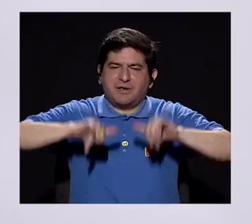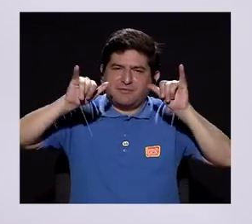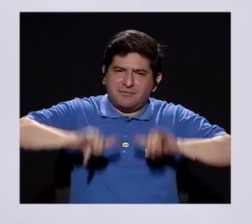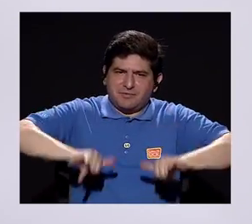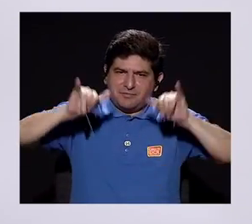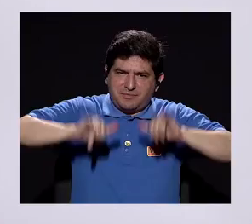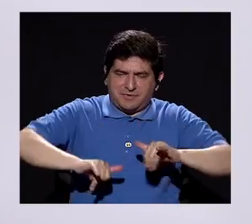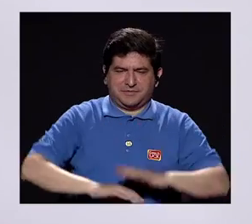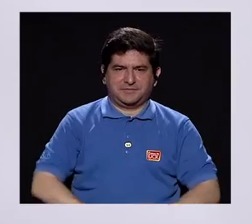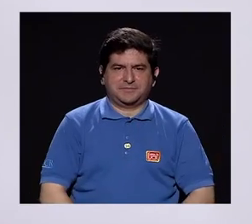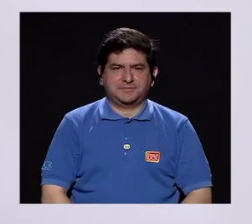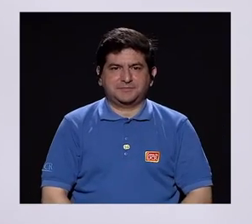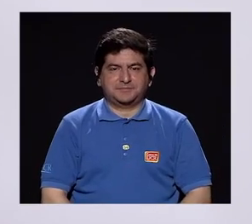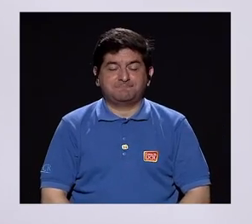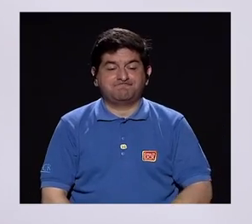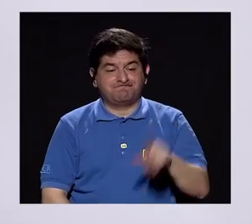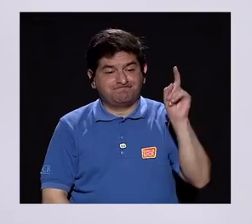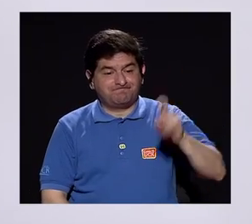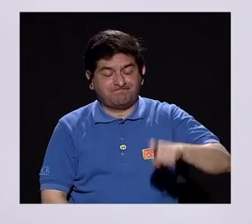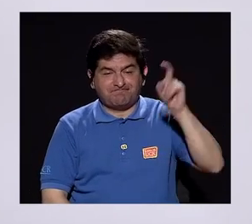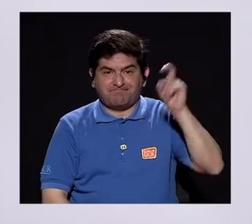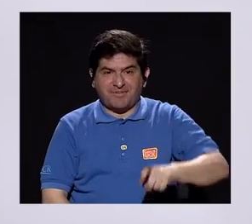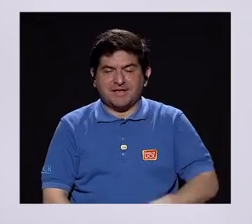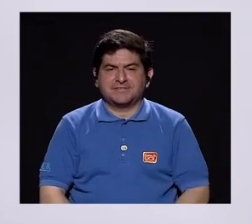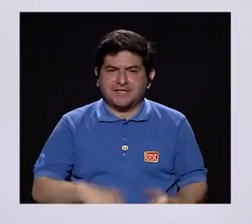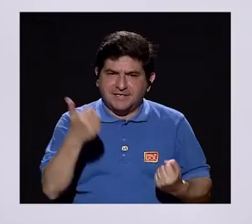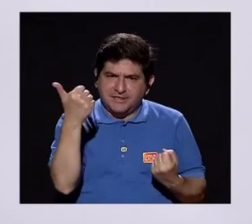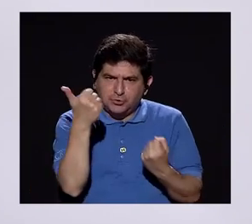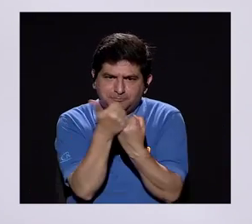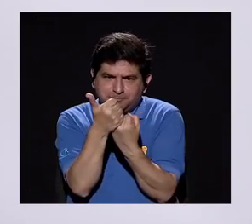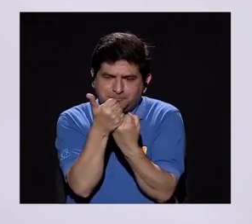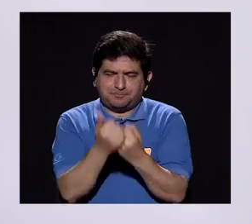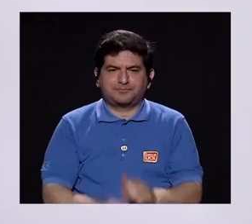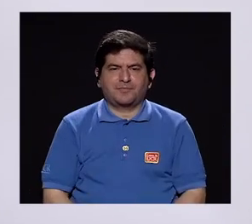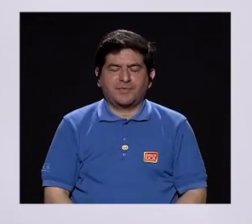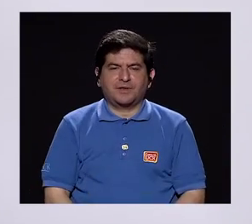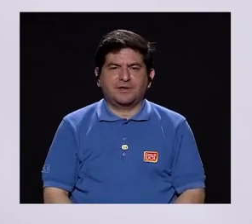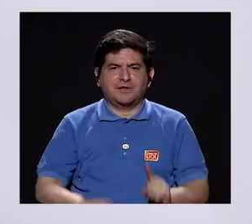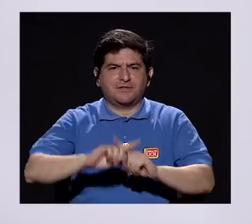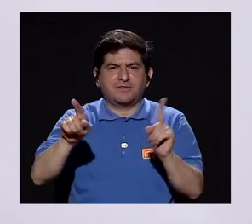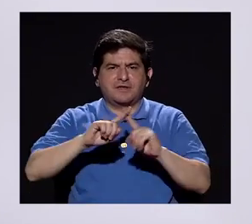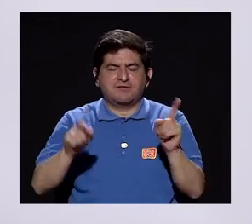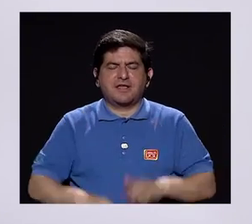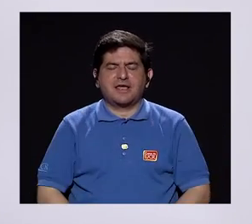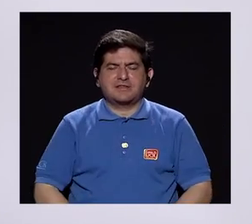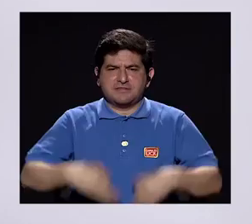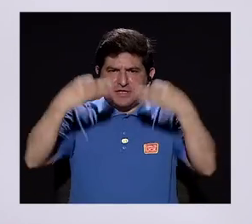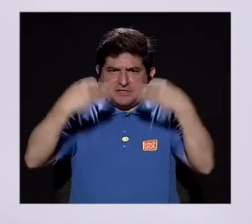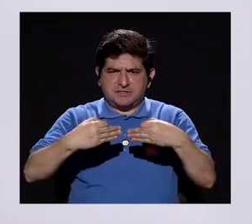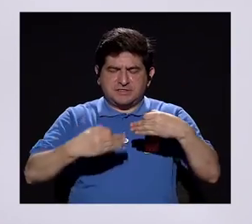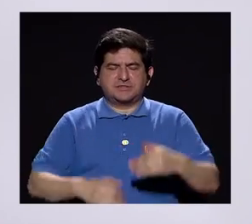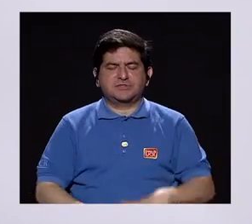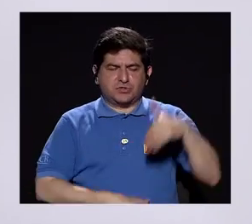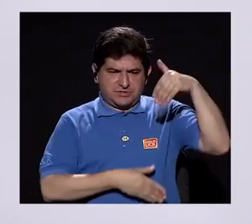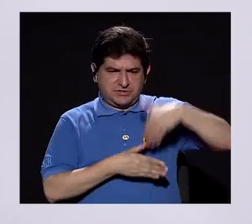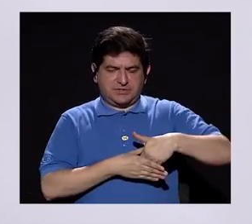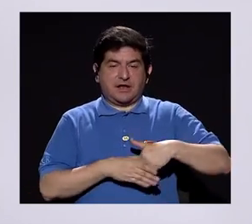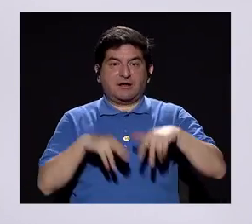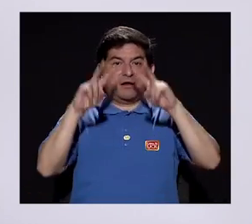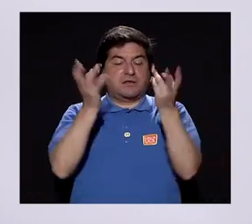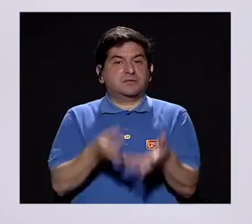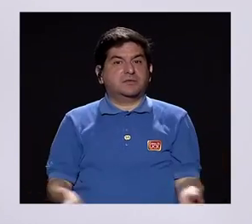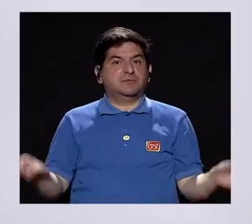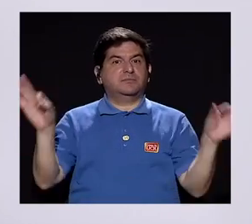sostenible etcétera verdad tiene que ser justamente reforzado con las medidas internas que realizamos